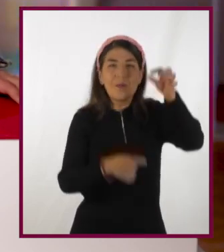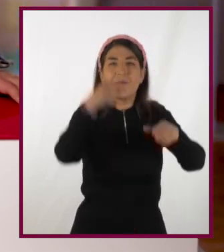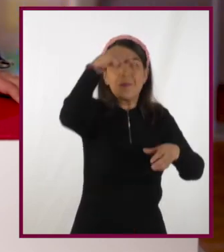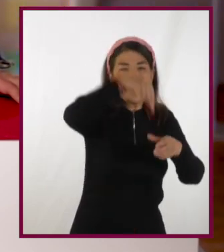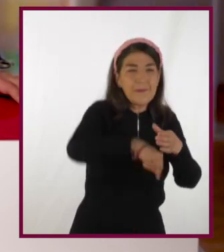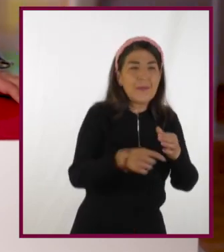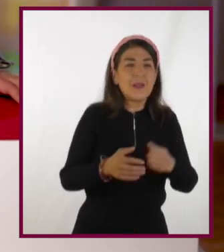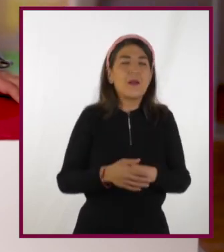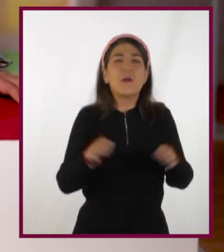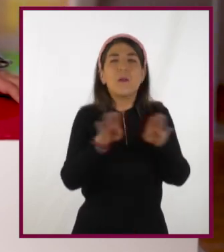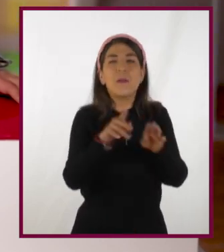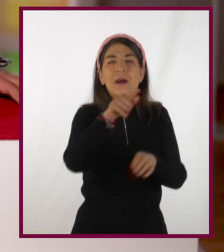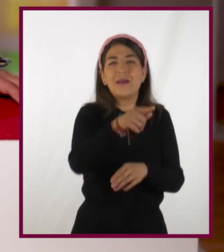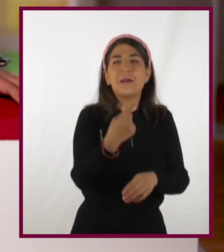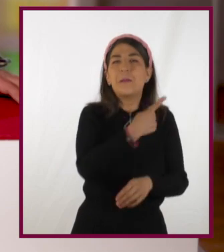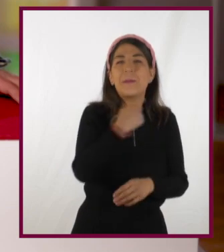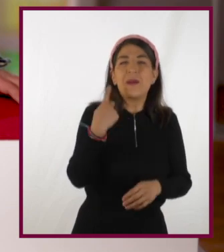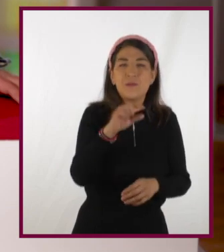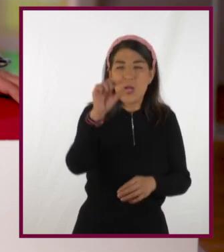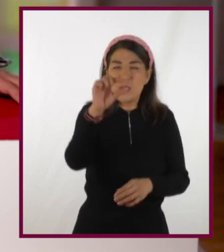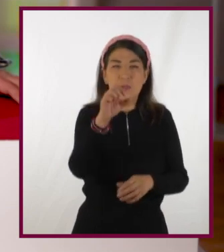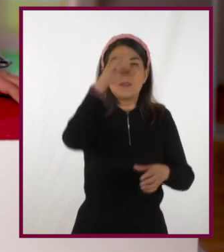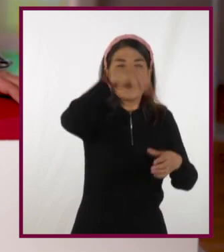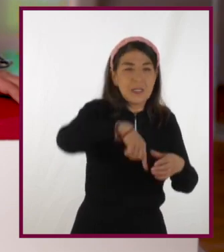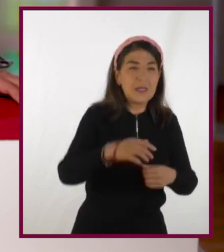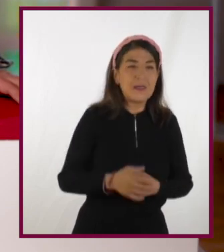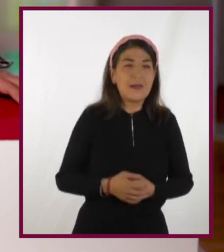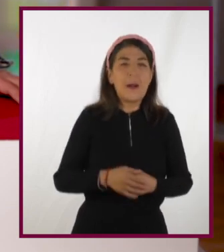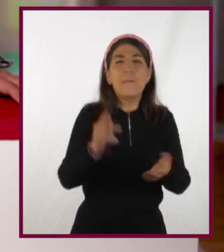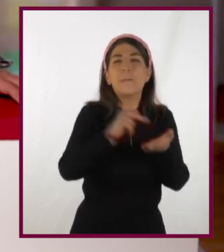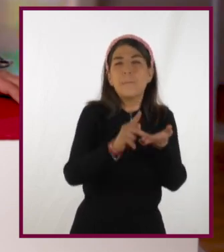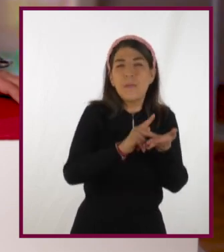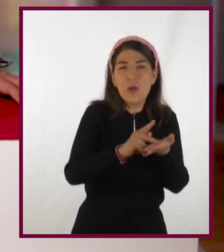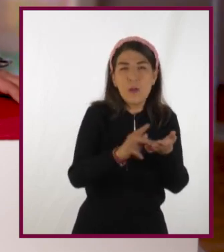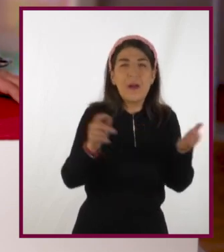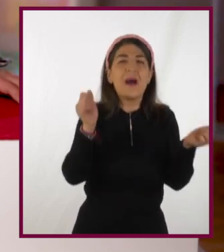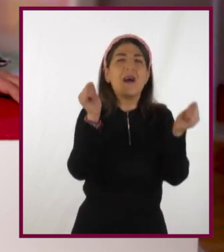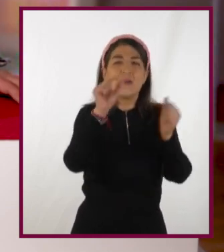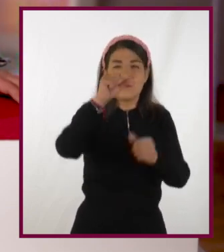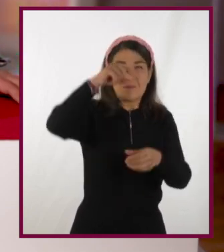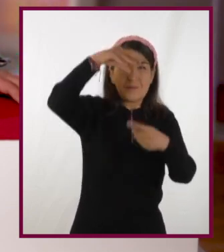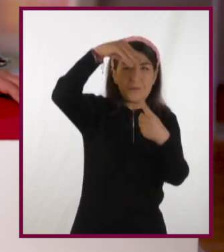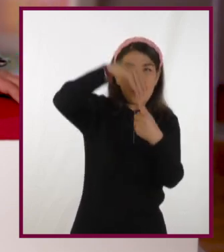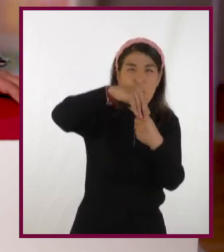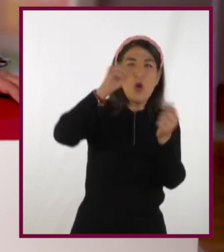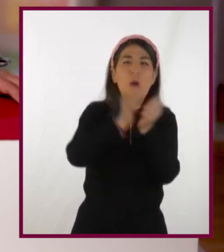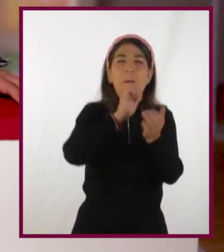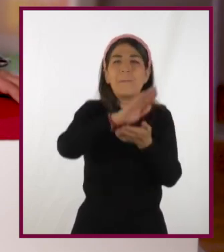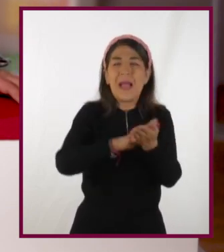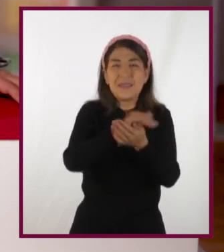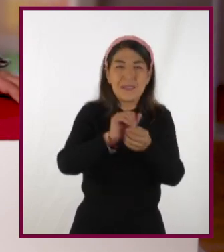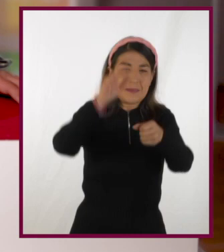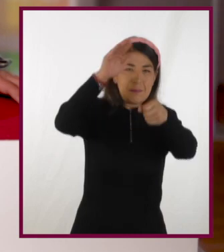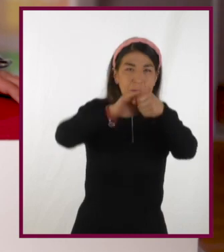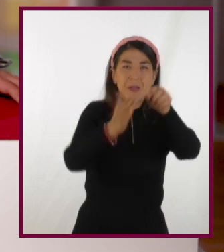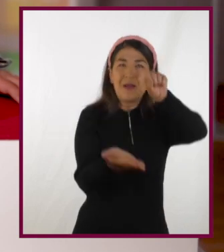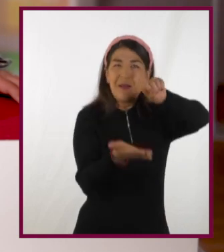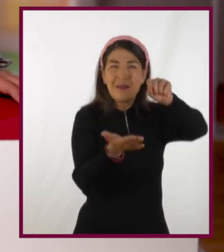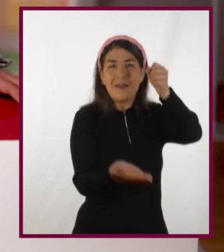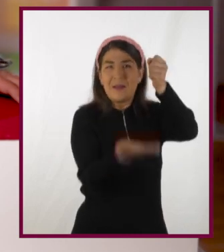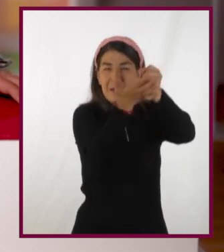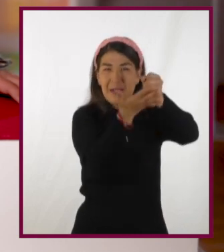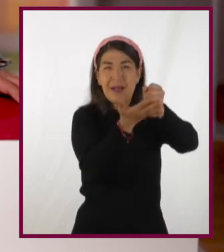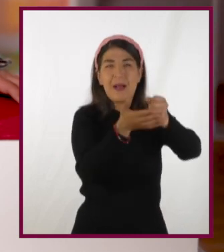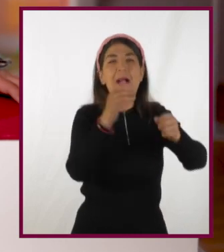un frasquito en el que se reparten muestras de perfumes, el tapón de un bolígrafo con un poquito de plastilina. El chiste es que sea un recipiente